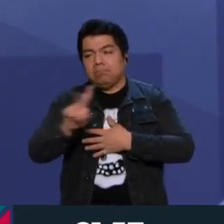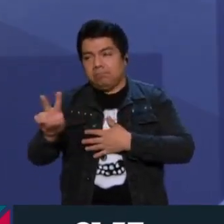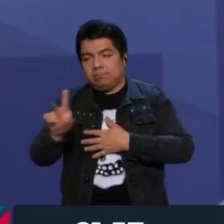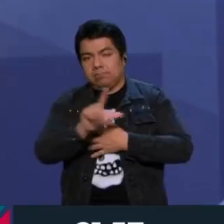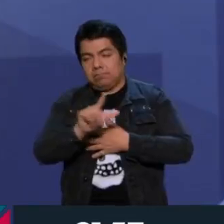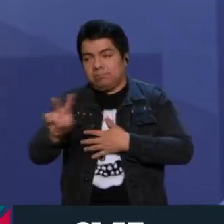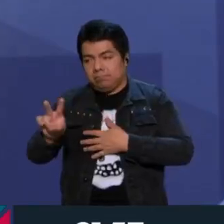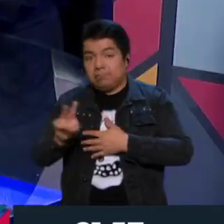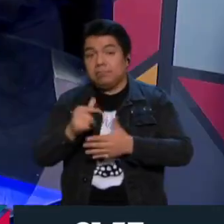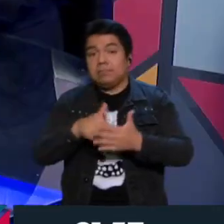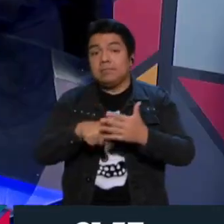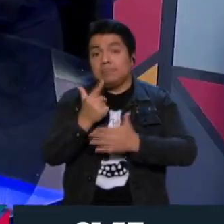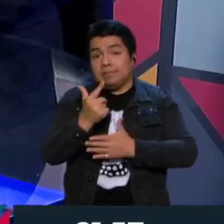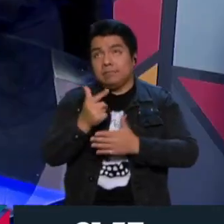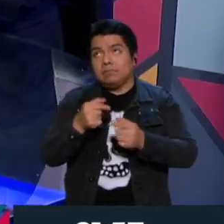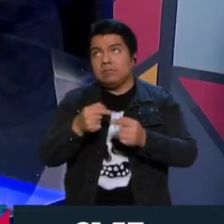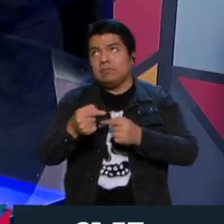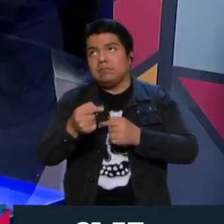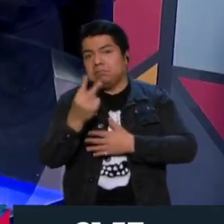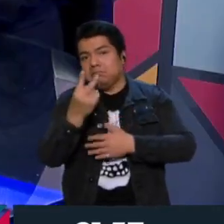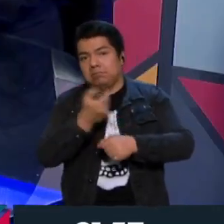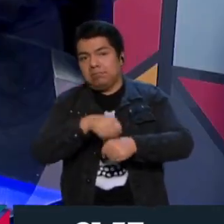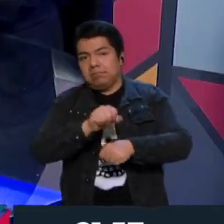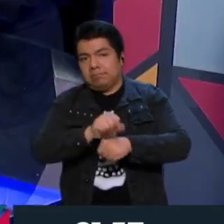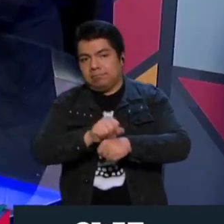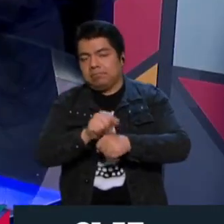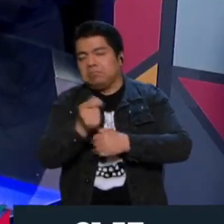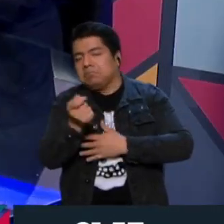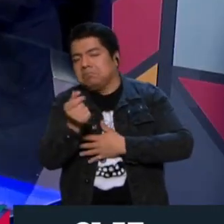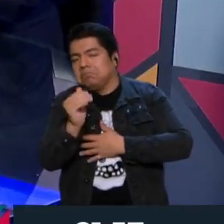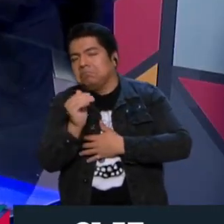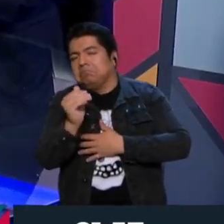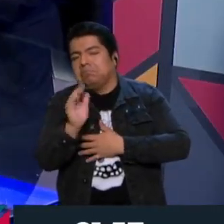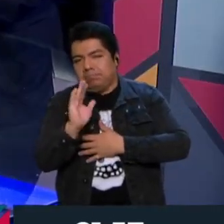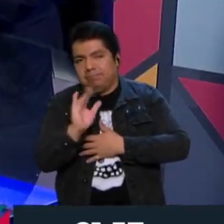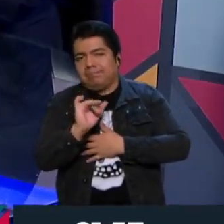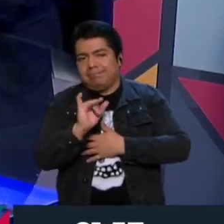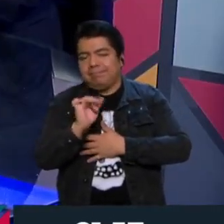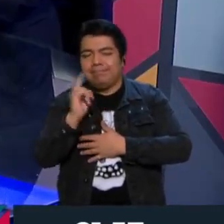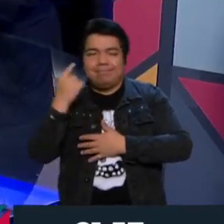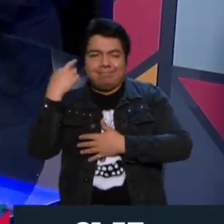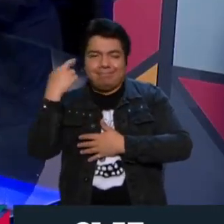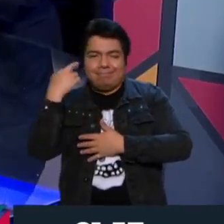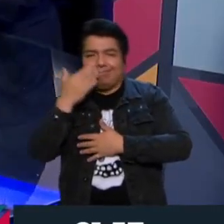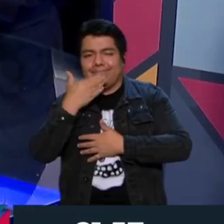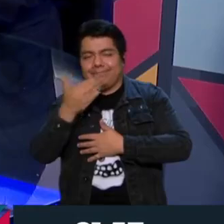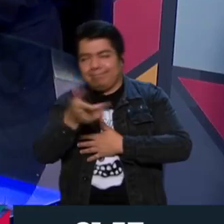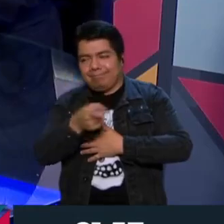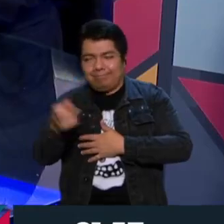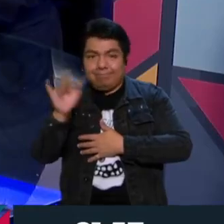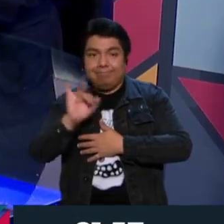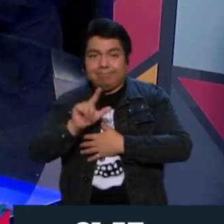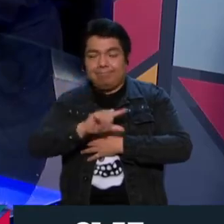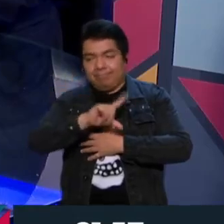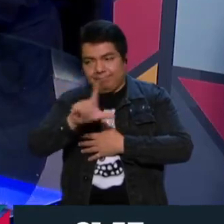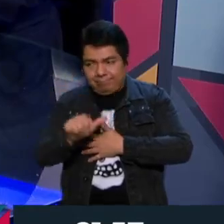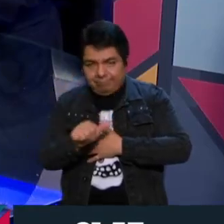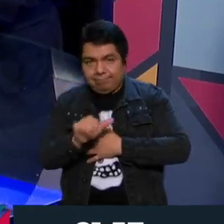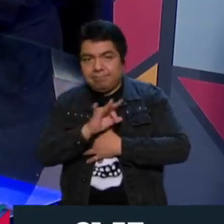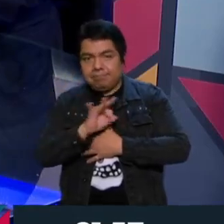viernes, son 2 episodios, entonces serán 2 semanas y cachito, que estaremos escuchando esos episodios y que después los